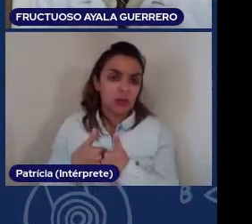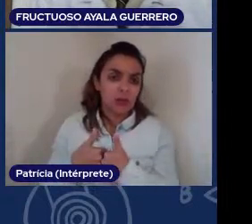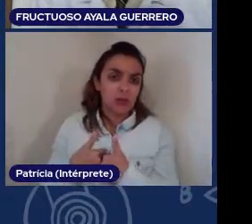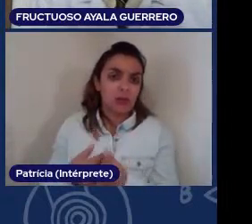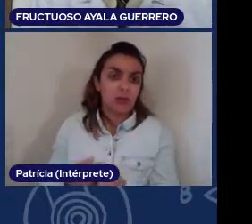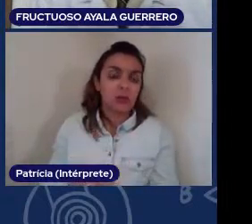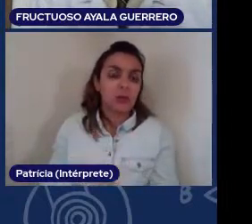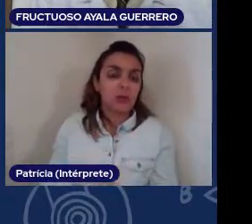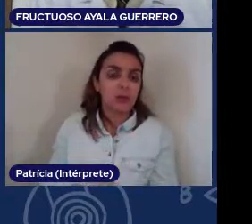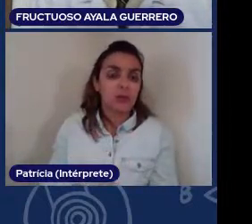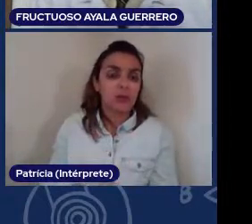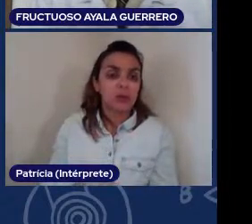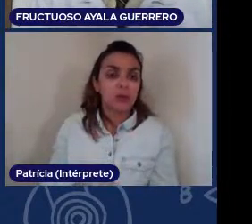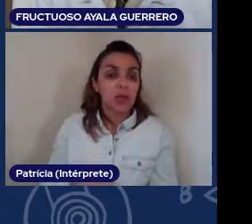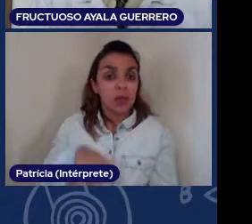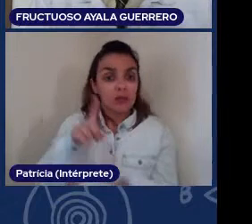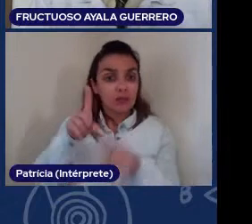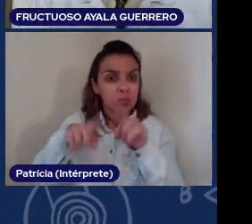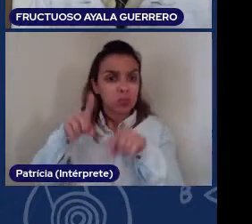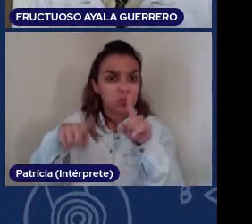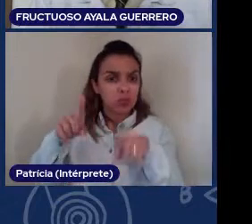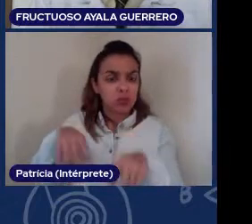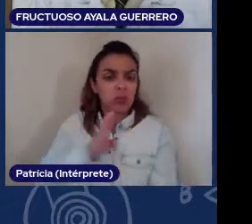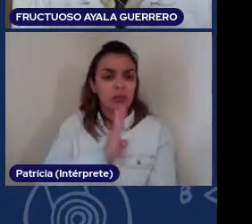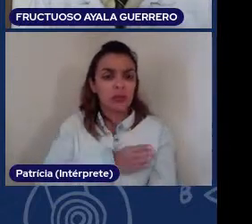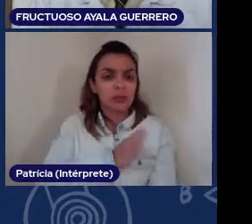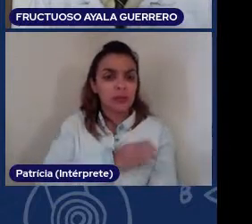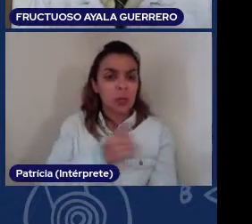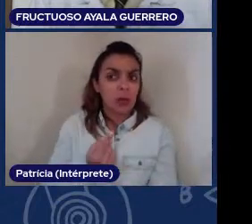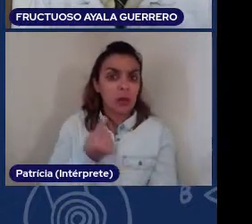decir, su frecuencia cardíaca está más elevada.